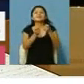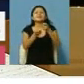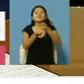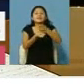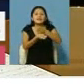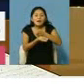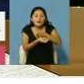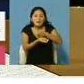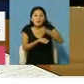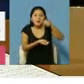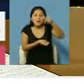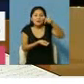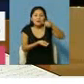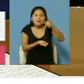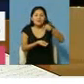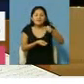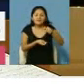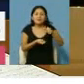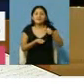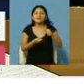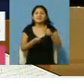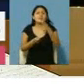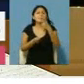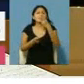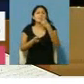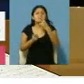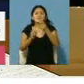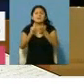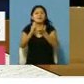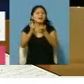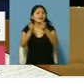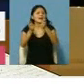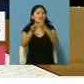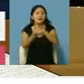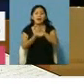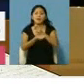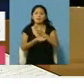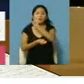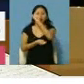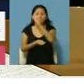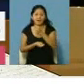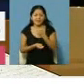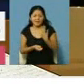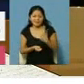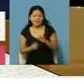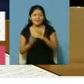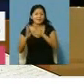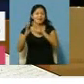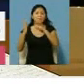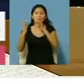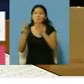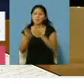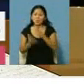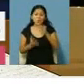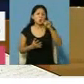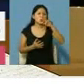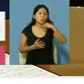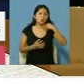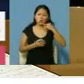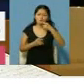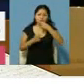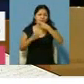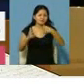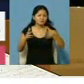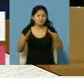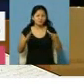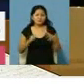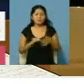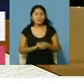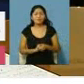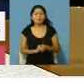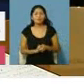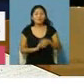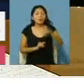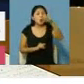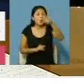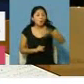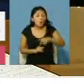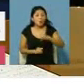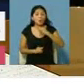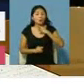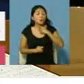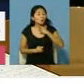energética en el mundo, en el país y en la provincia. Hoy Jujuy ha terminado su proyecto